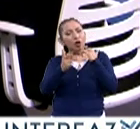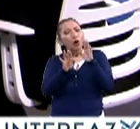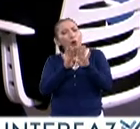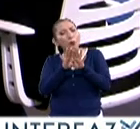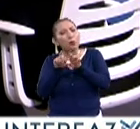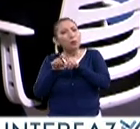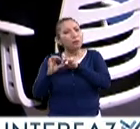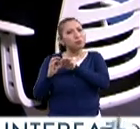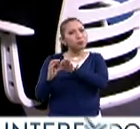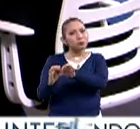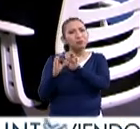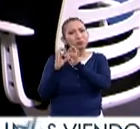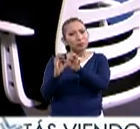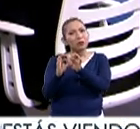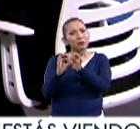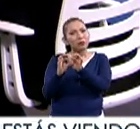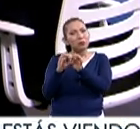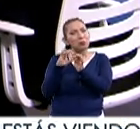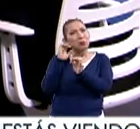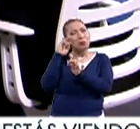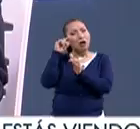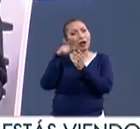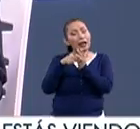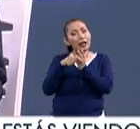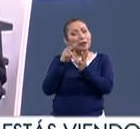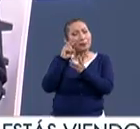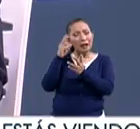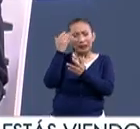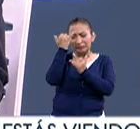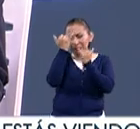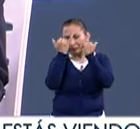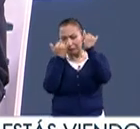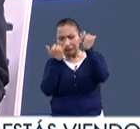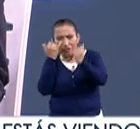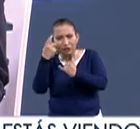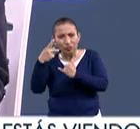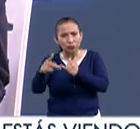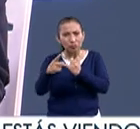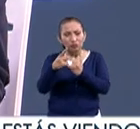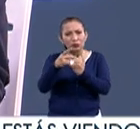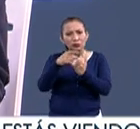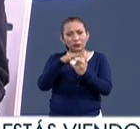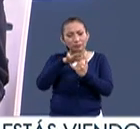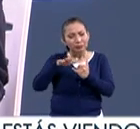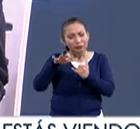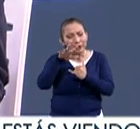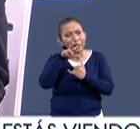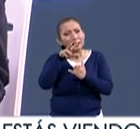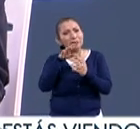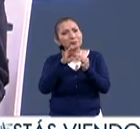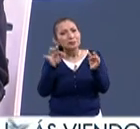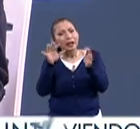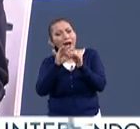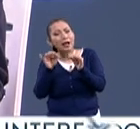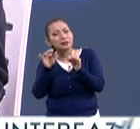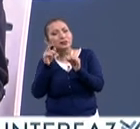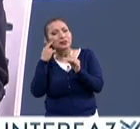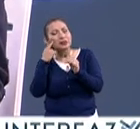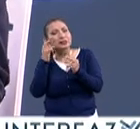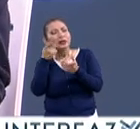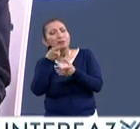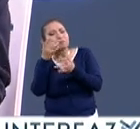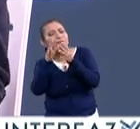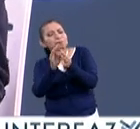una hermana imprevista. Y jugar con las fichas de sus dedos y contar a su oreja